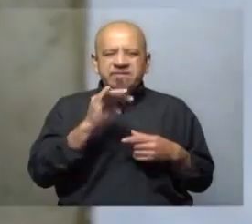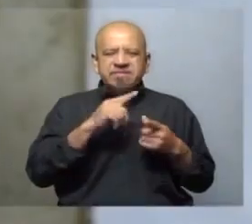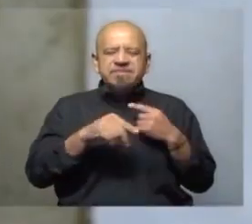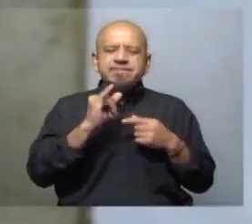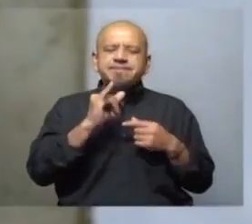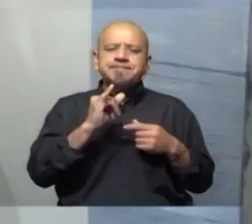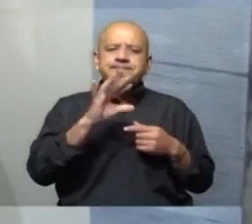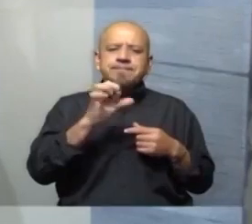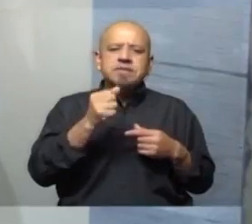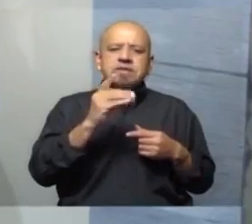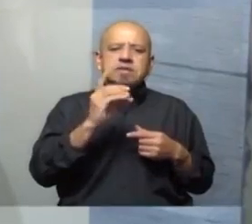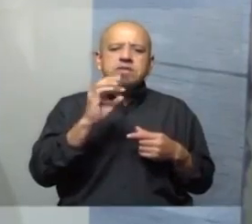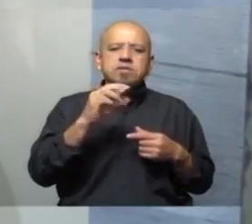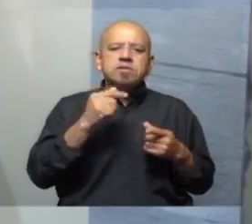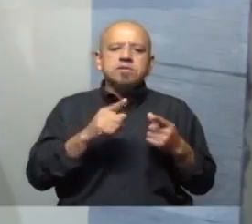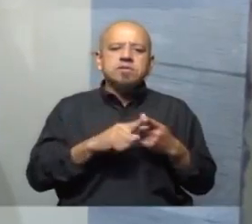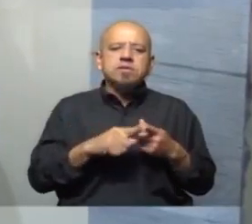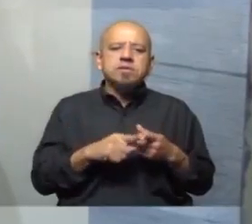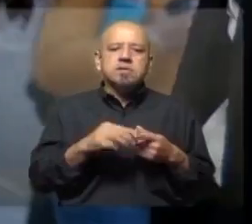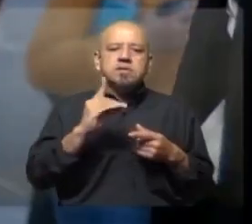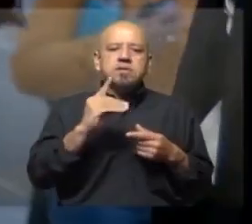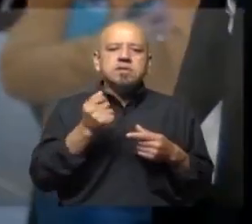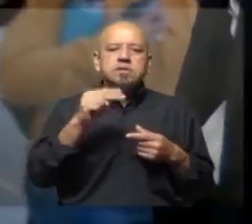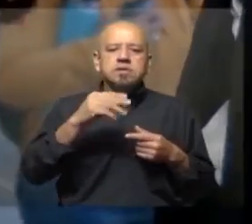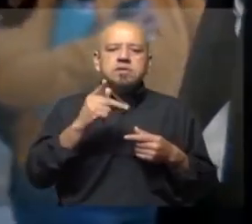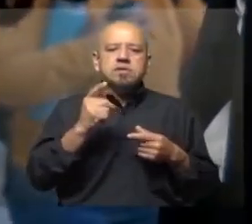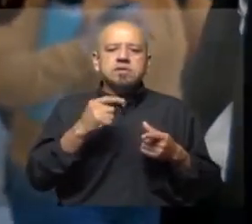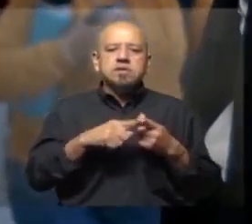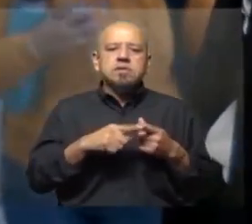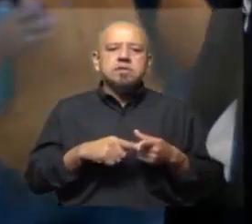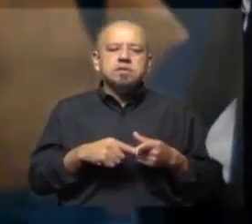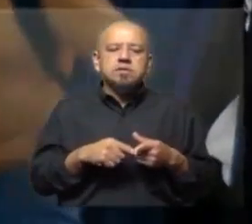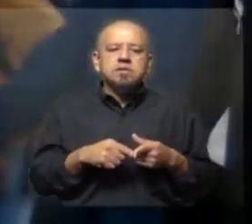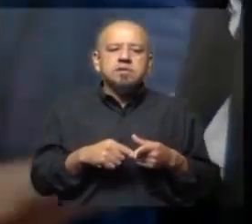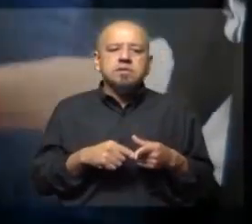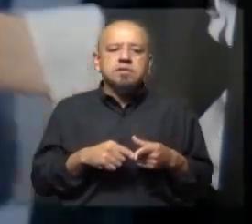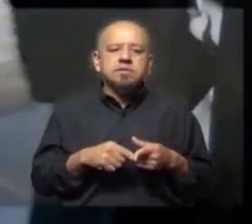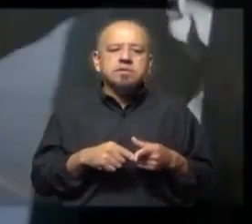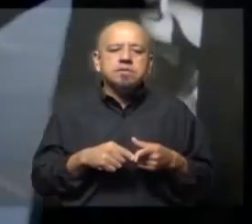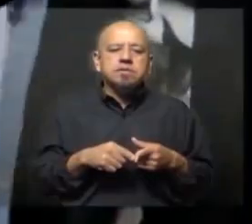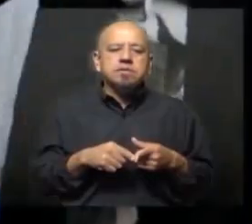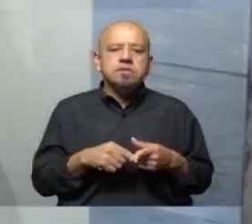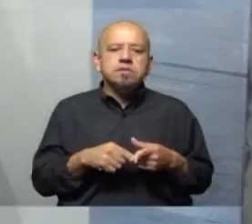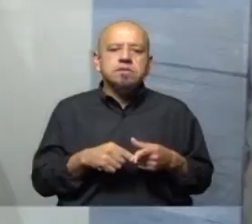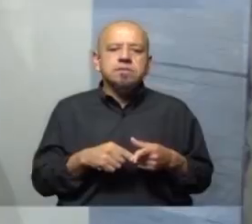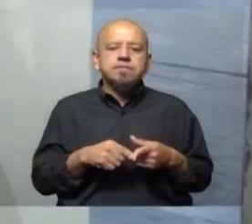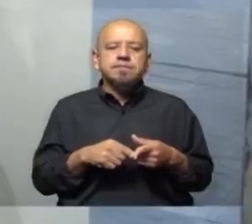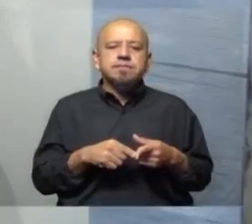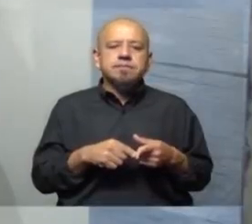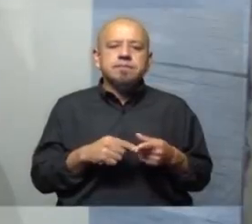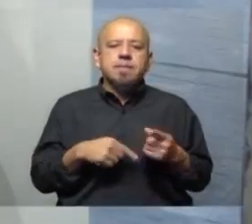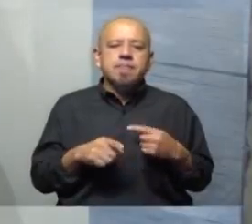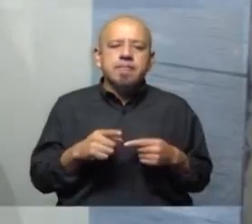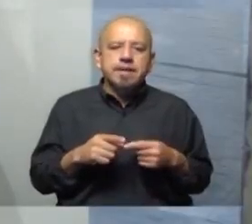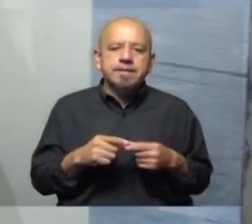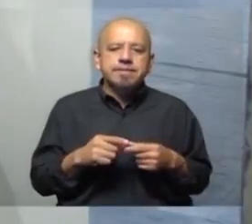bancan y pero no lo tengo porque justamente era un libro muy viejo Yo tengo otra recomendación para hacer ahora vamos